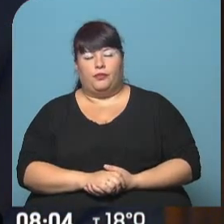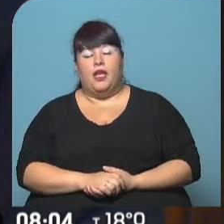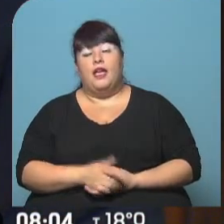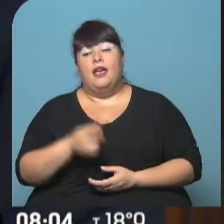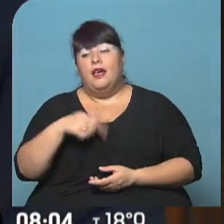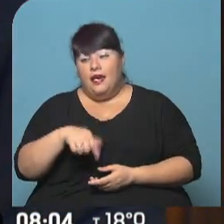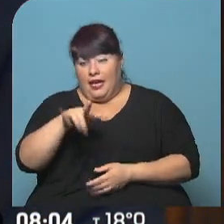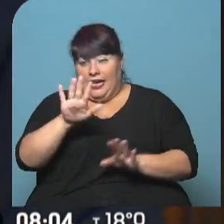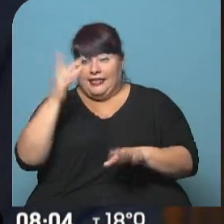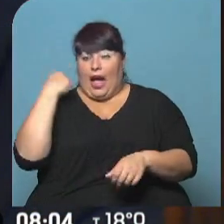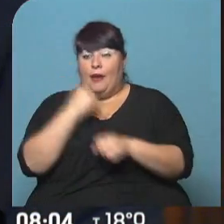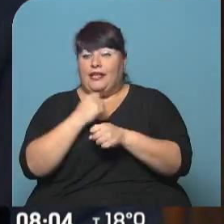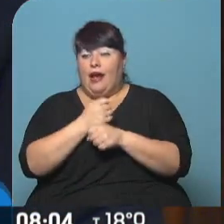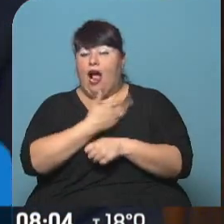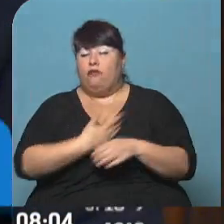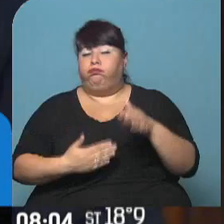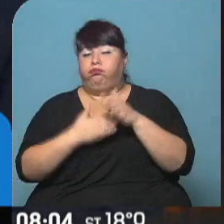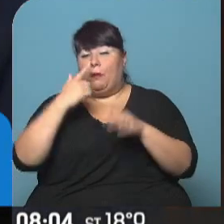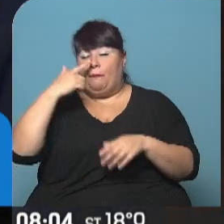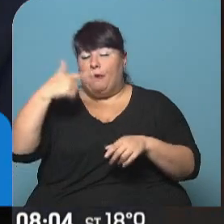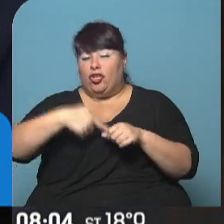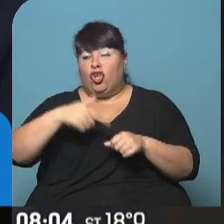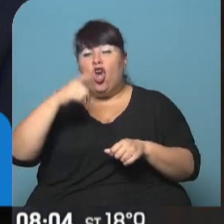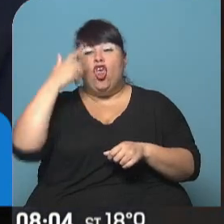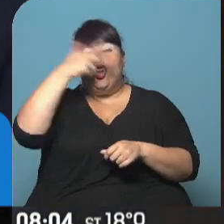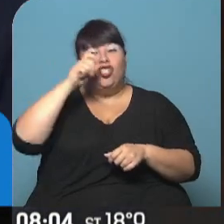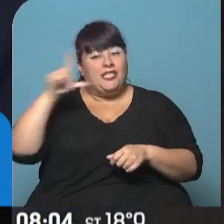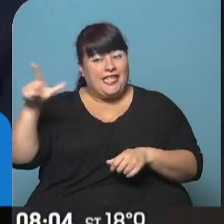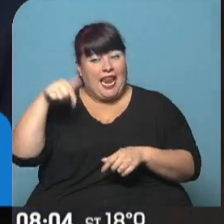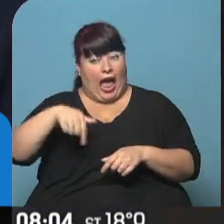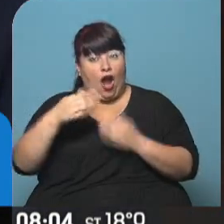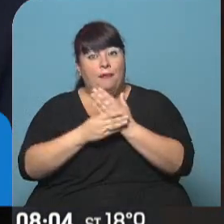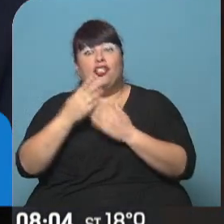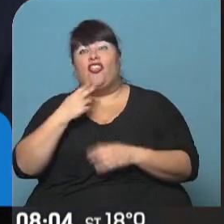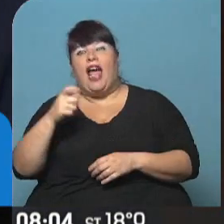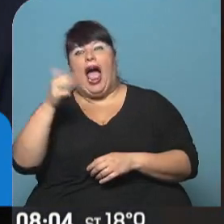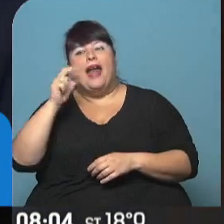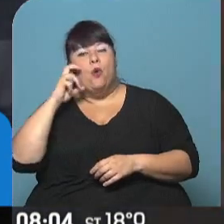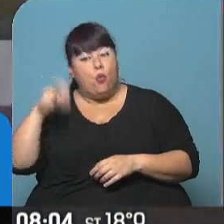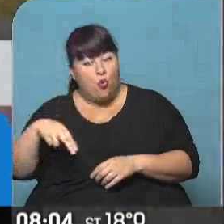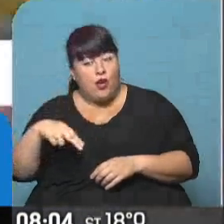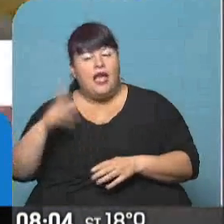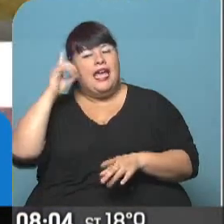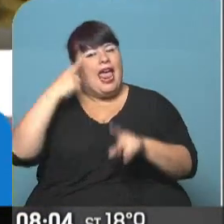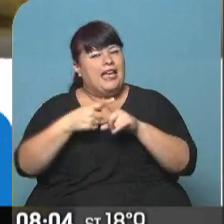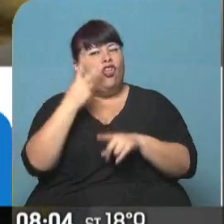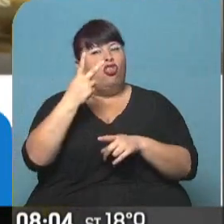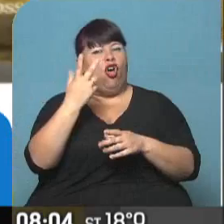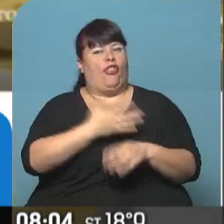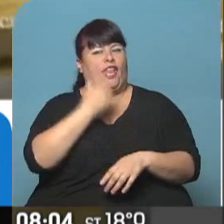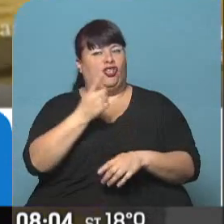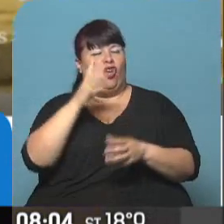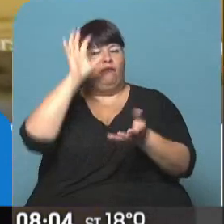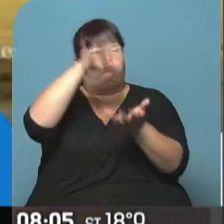Mientras se desempeñaba como ejecutivo de la petrolera Shell, el actual ministro de Energía, Juan José Aranguren, integró al menos dos directorios